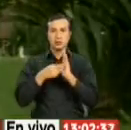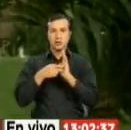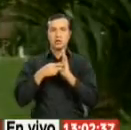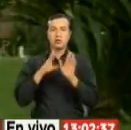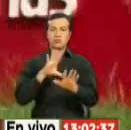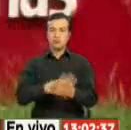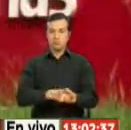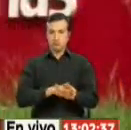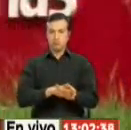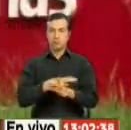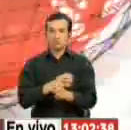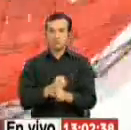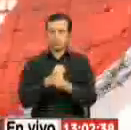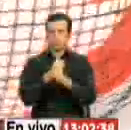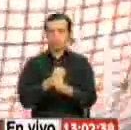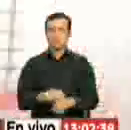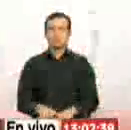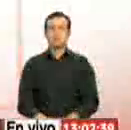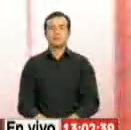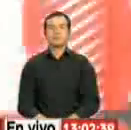grillete de seguridad